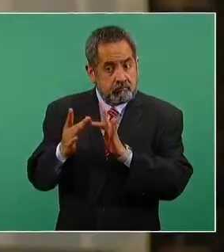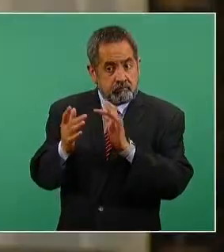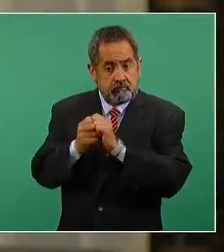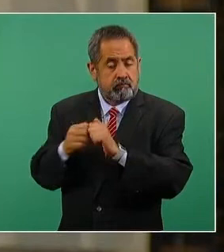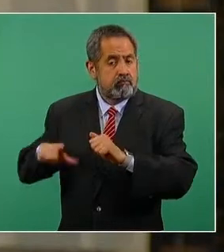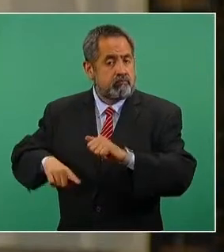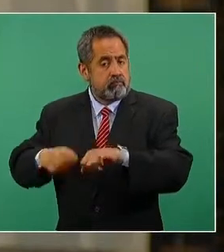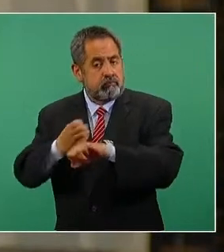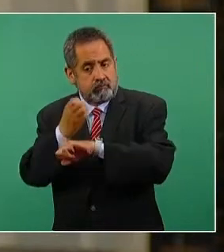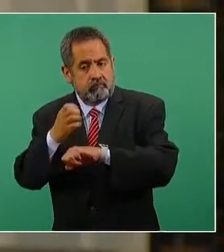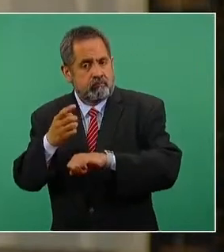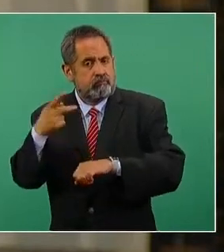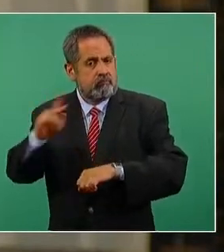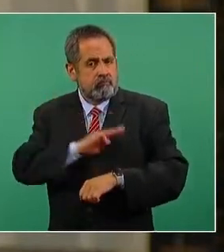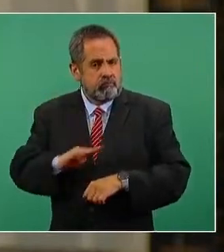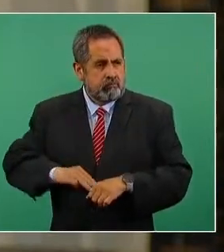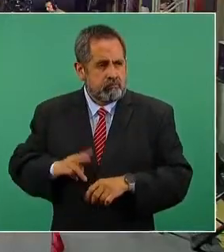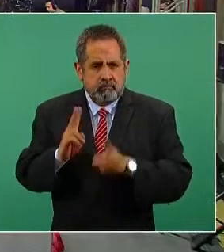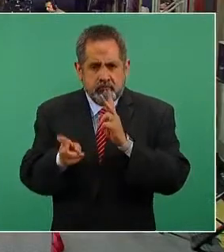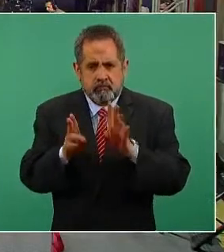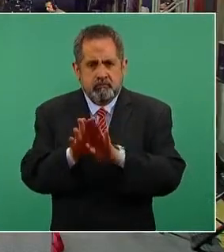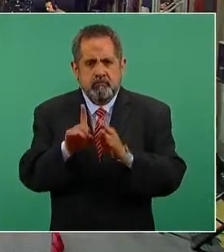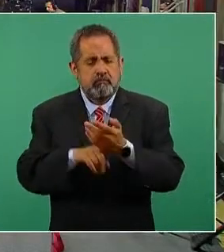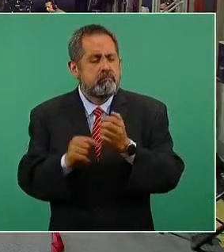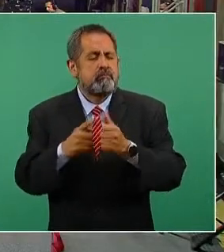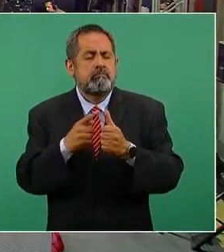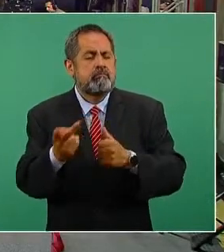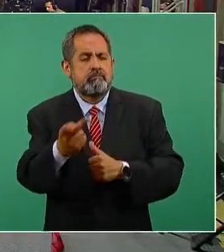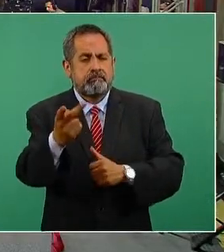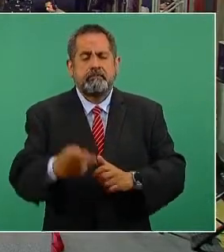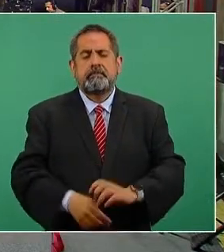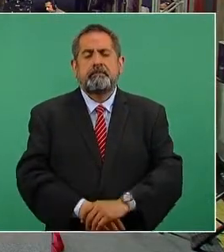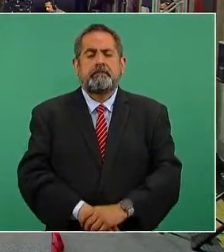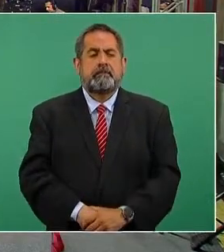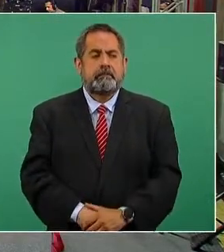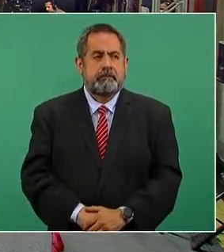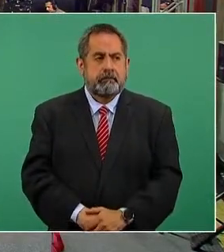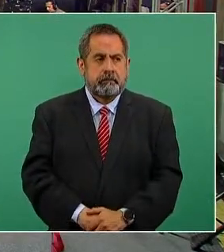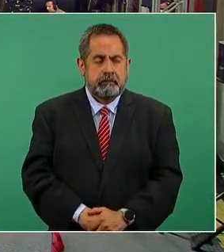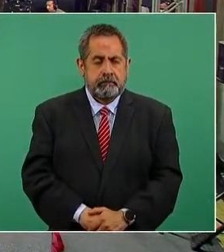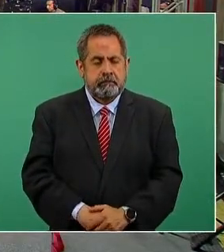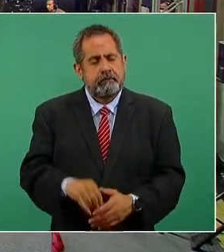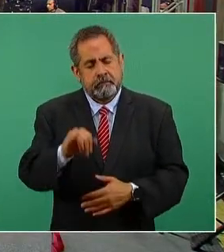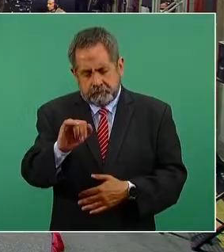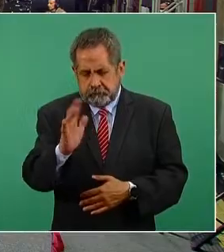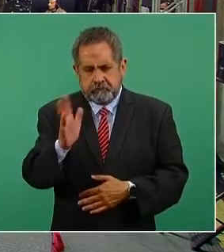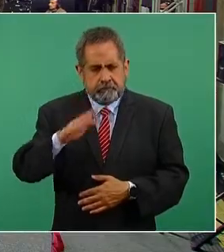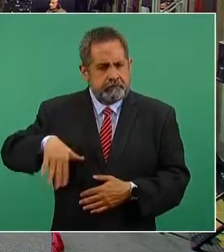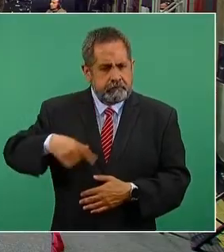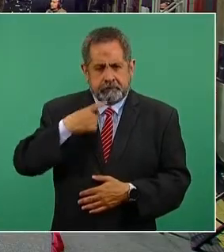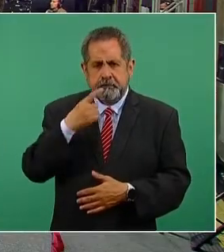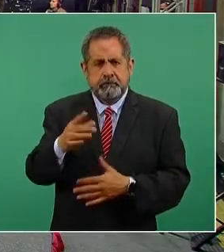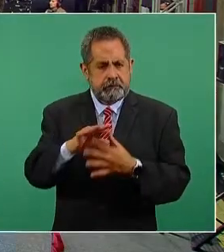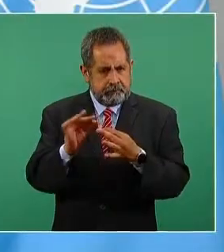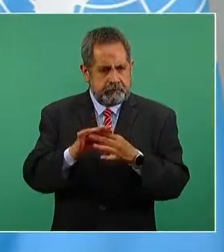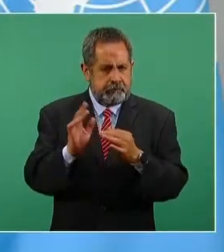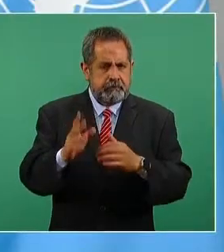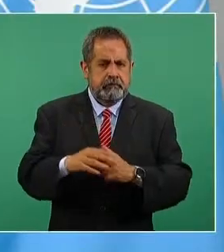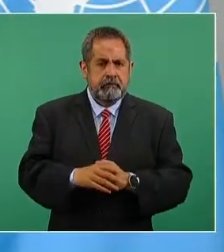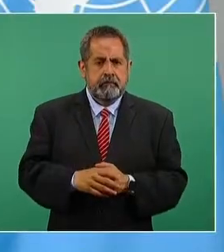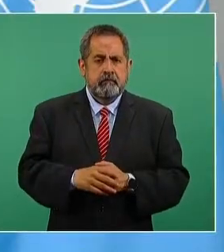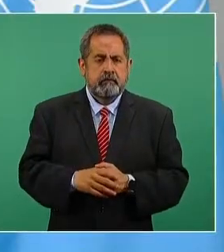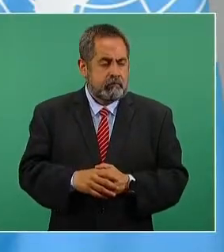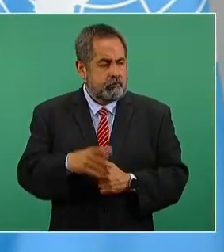tanto estatal como municipal? Gracias, sería la primera, presidente. Sí, es lo que expresé, van a